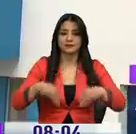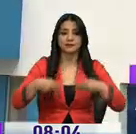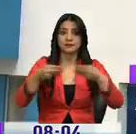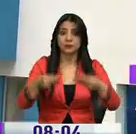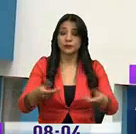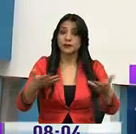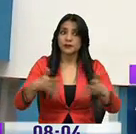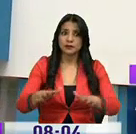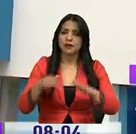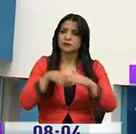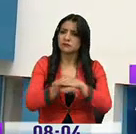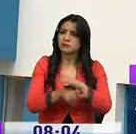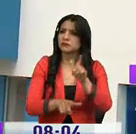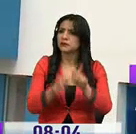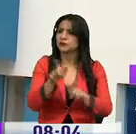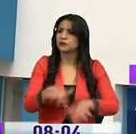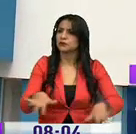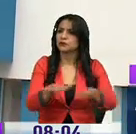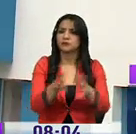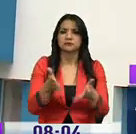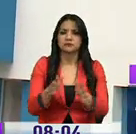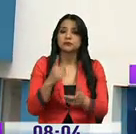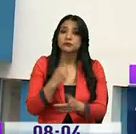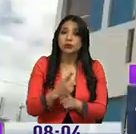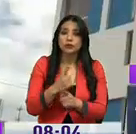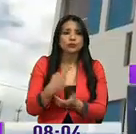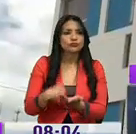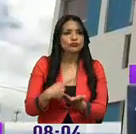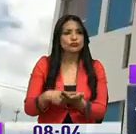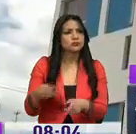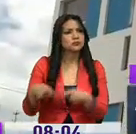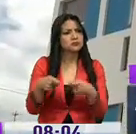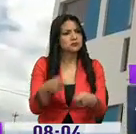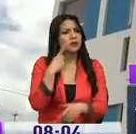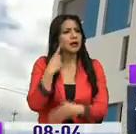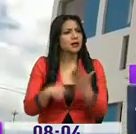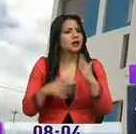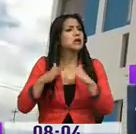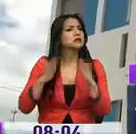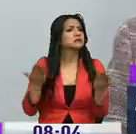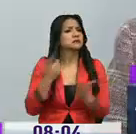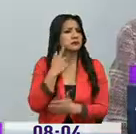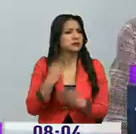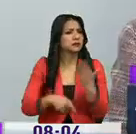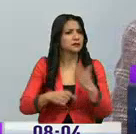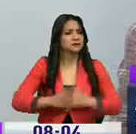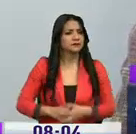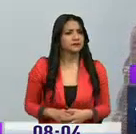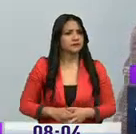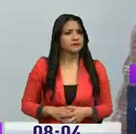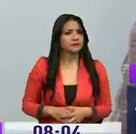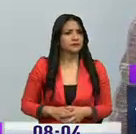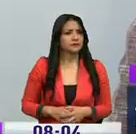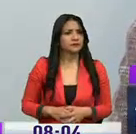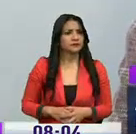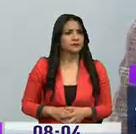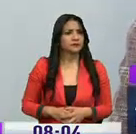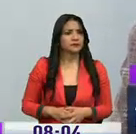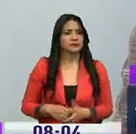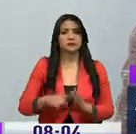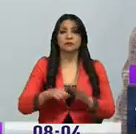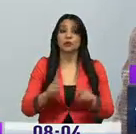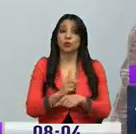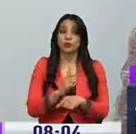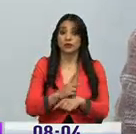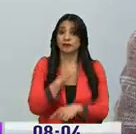entregadas, no han sido habitadas, por lo que analizarán el destino que podrían tener estas propiedades. Pero si alguien lo ha utilizado de